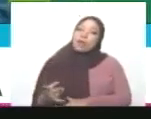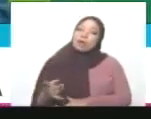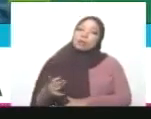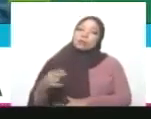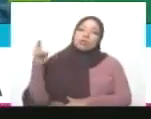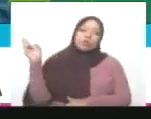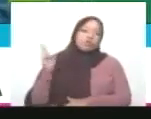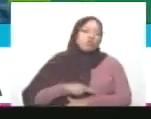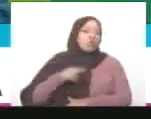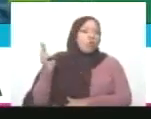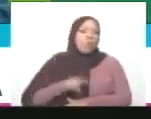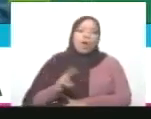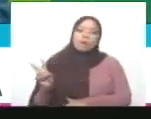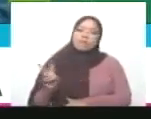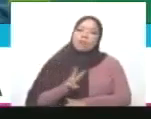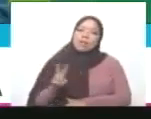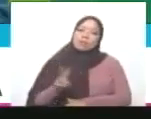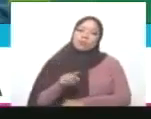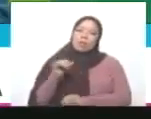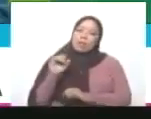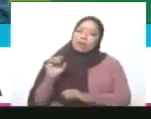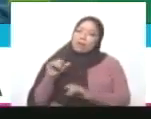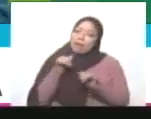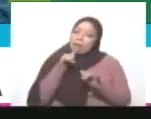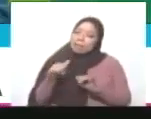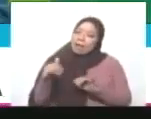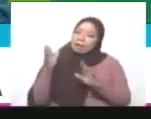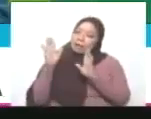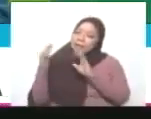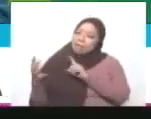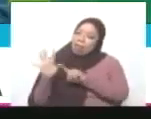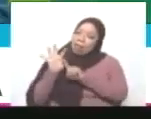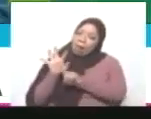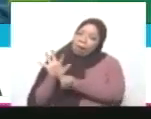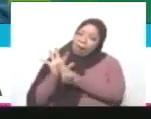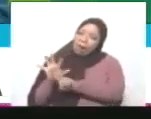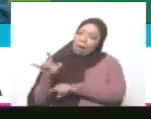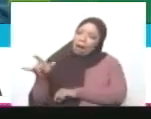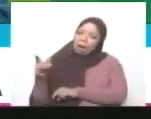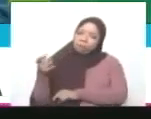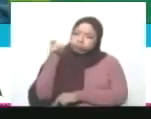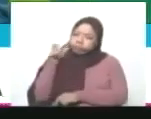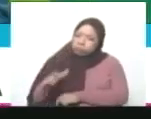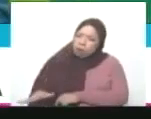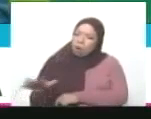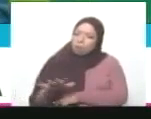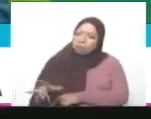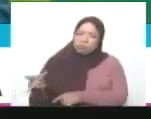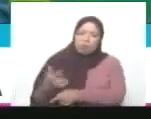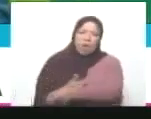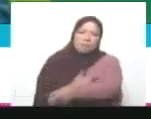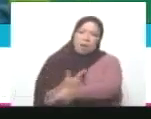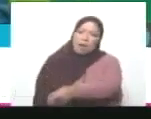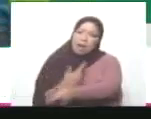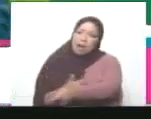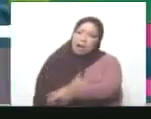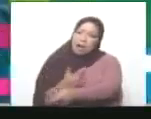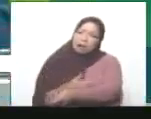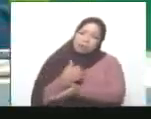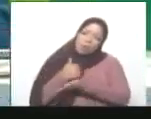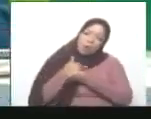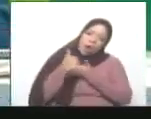ha amenazado ni amenazará al pueblo de Guyana consideramos al pueblo de Guyana un pueblo hermano y bastante lo hemos